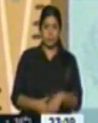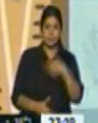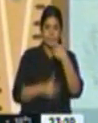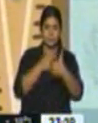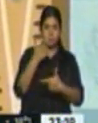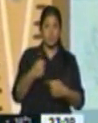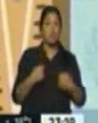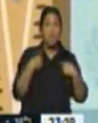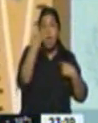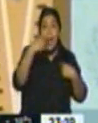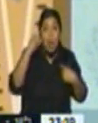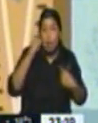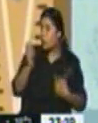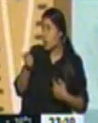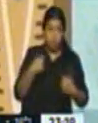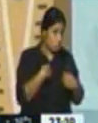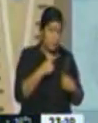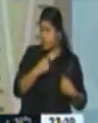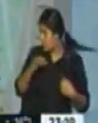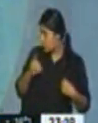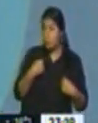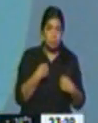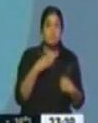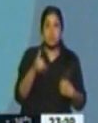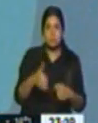¿Tengo cara de loco? ¿Quién? ¿Yo? ¿Vos? Sí. Sí.